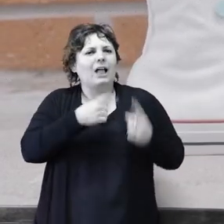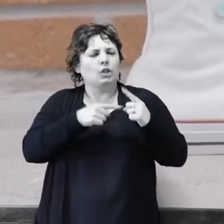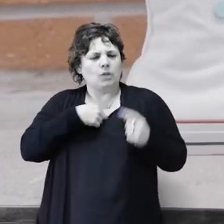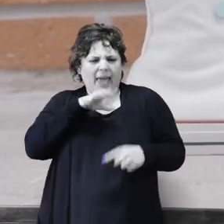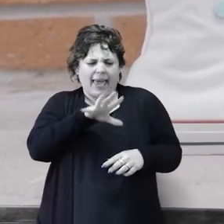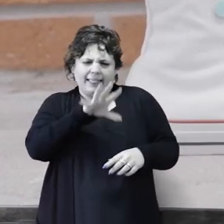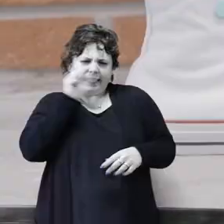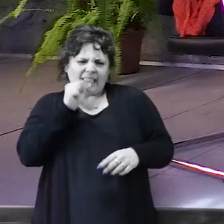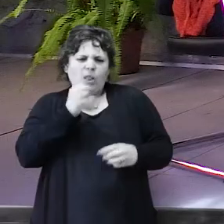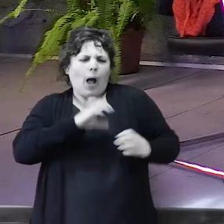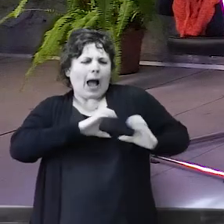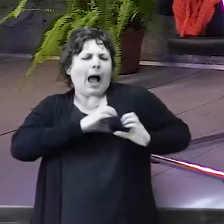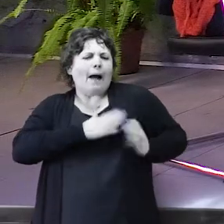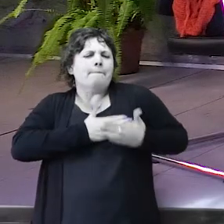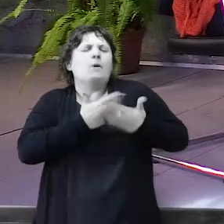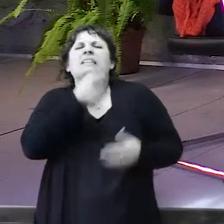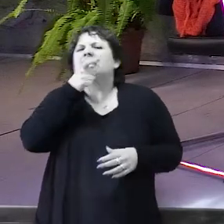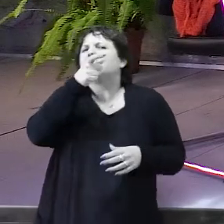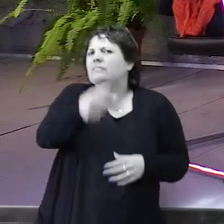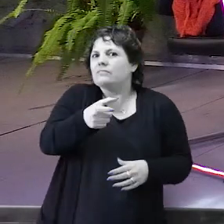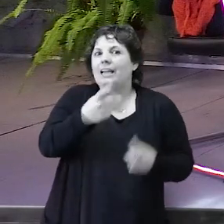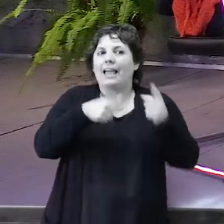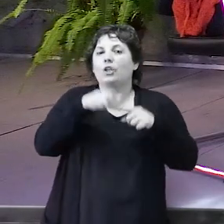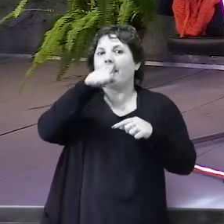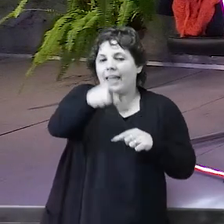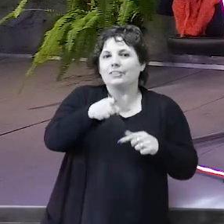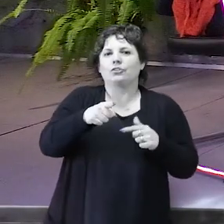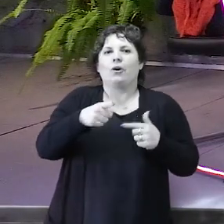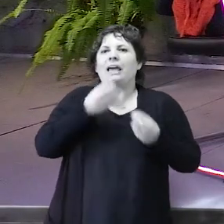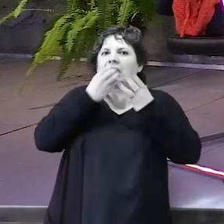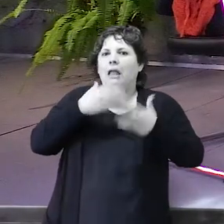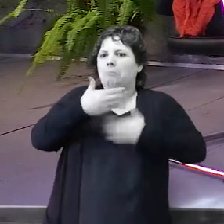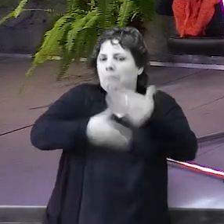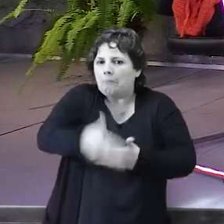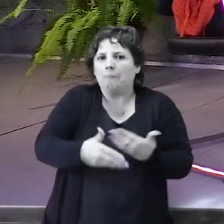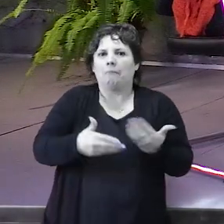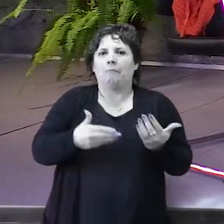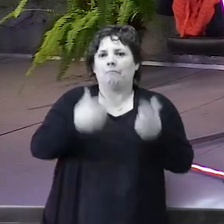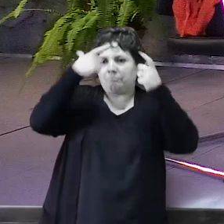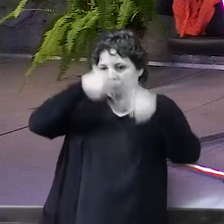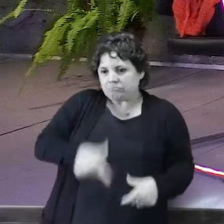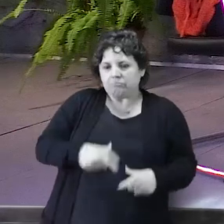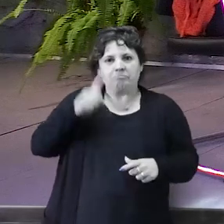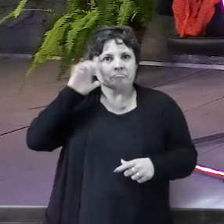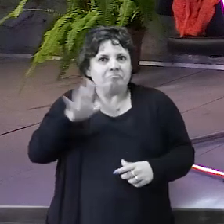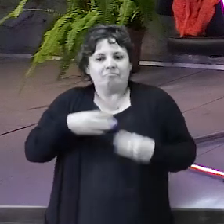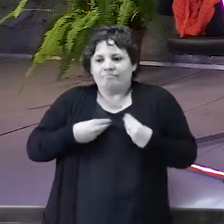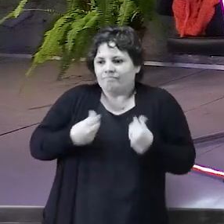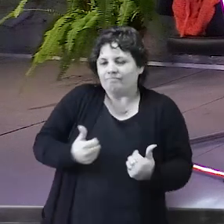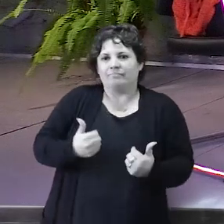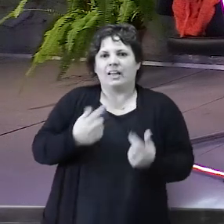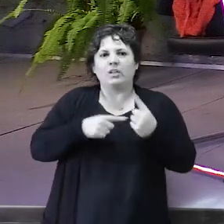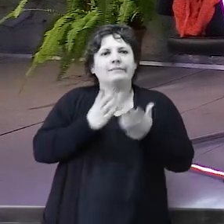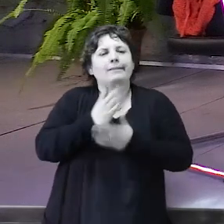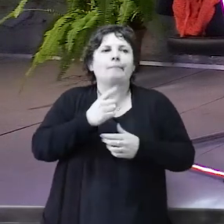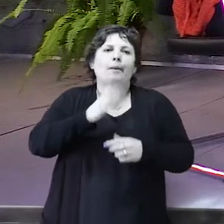decodificamos qué es el amor? Y ese desempeño afectivo sexual de las mujeres está muy relacionado con la